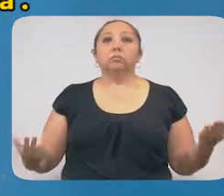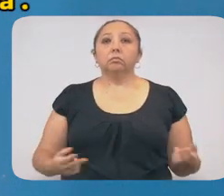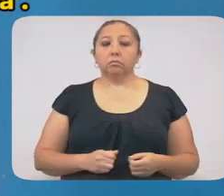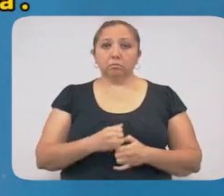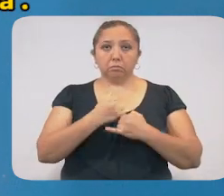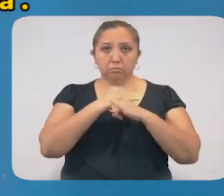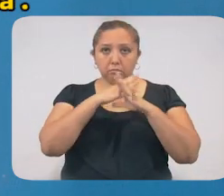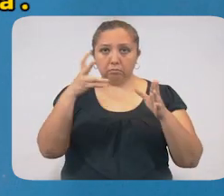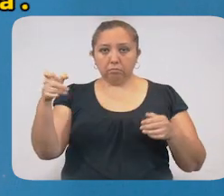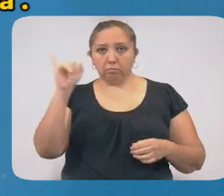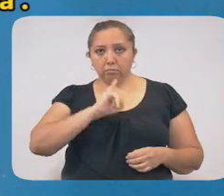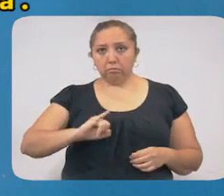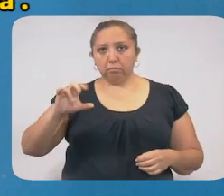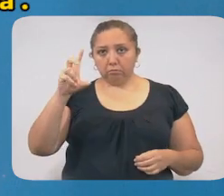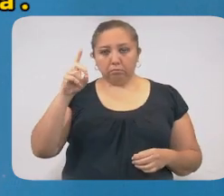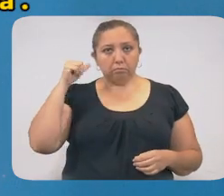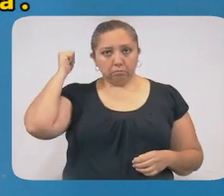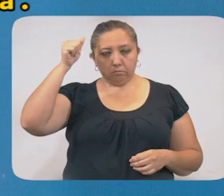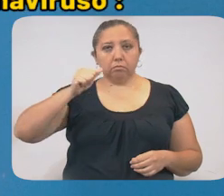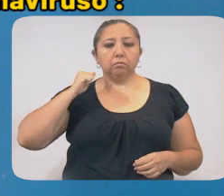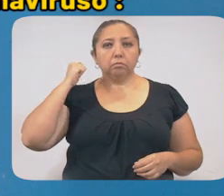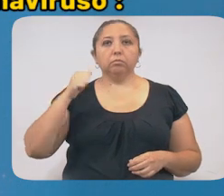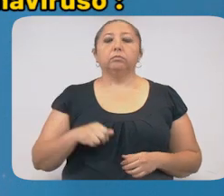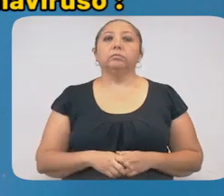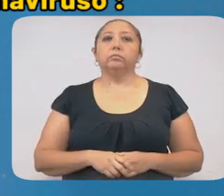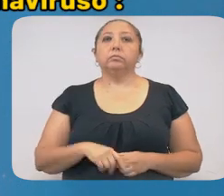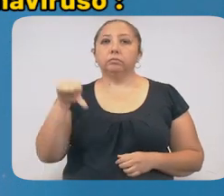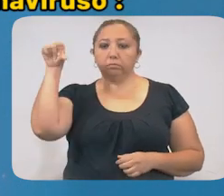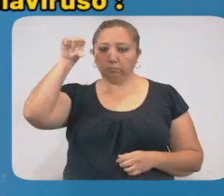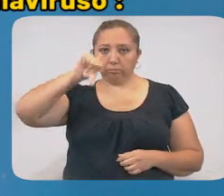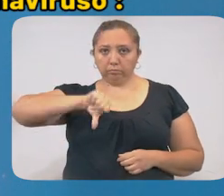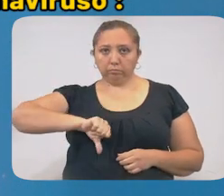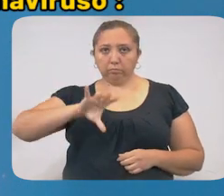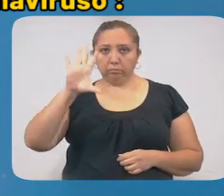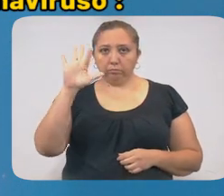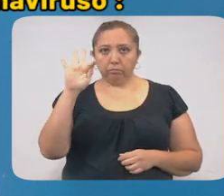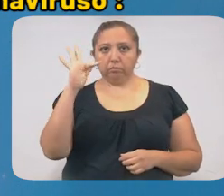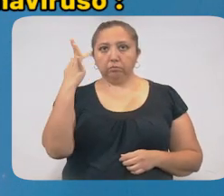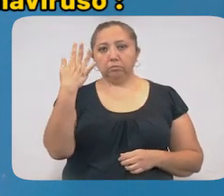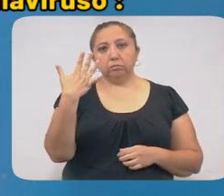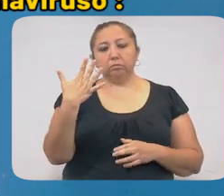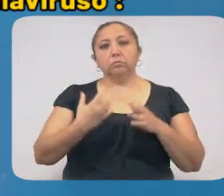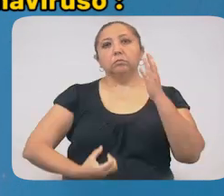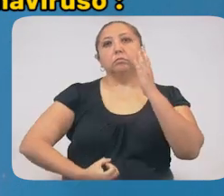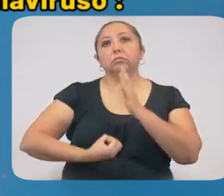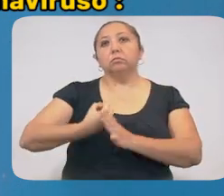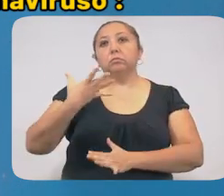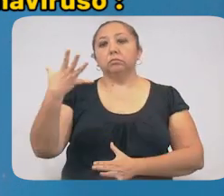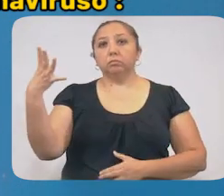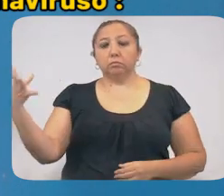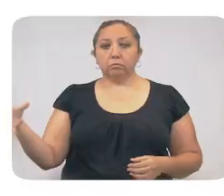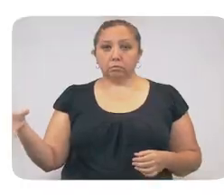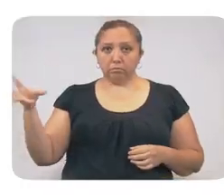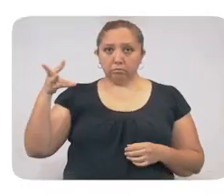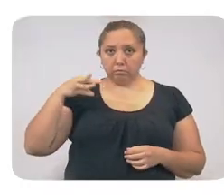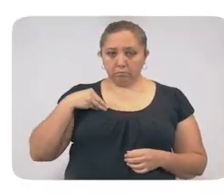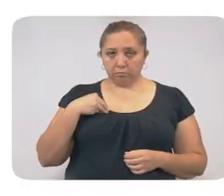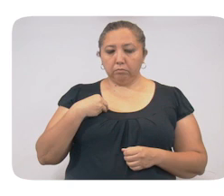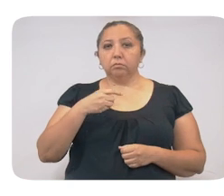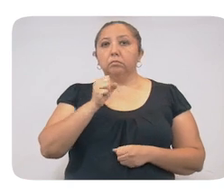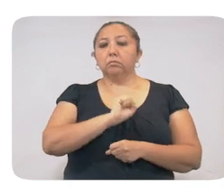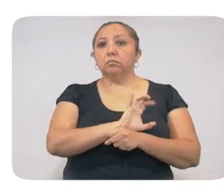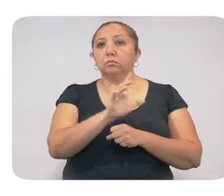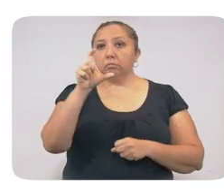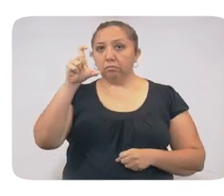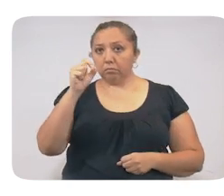parte médico de este jueves 30 de abril. Hoy se detectaron 45 nuevos contagios de coronavirus, 23